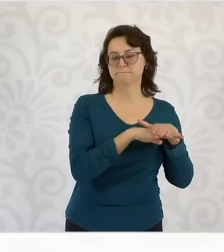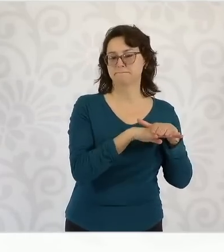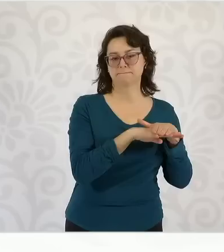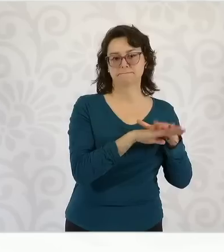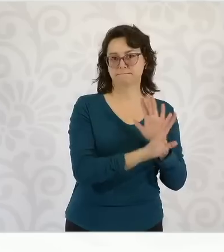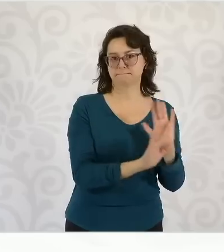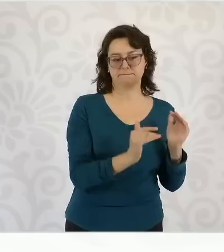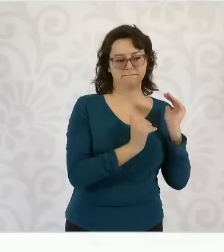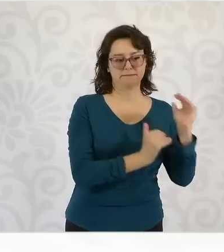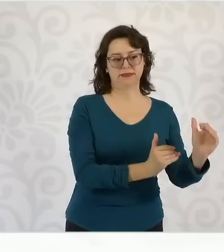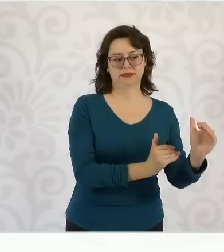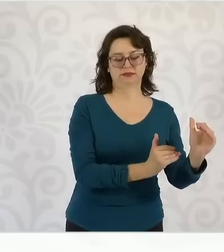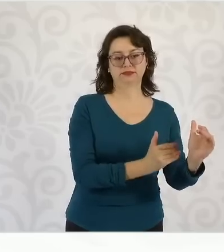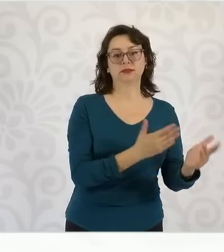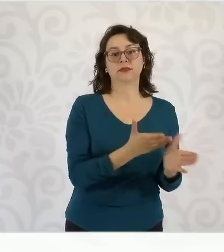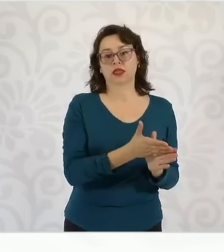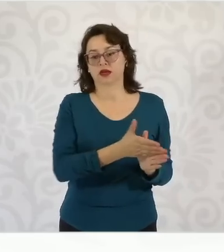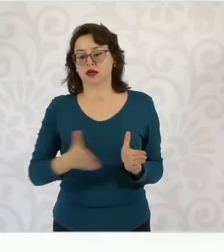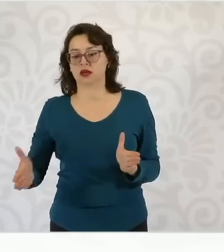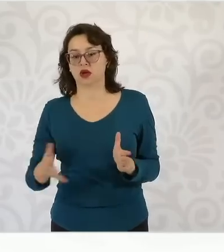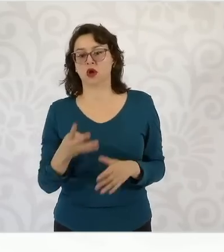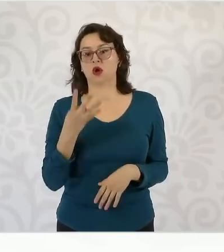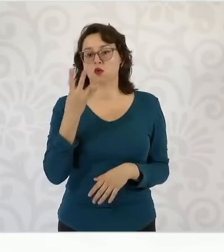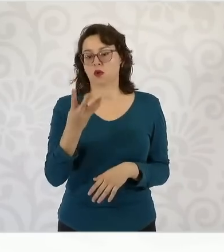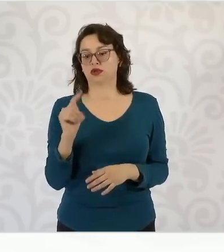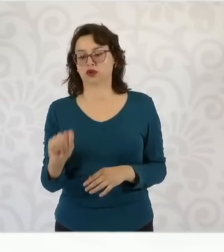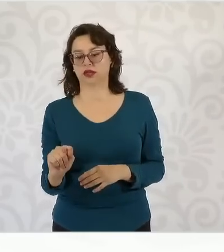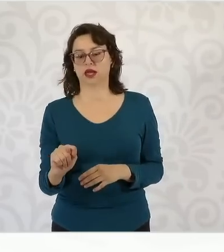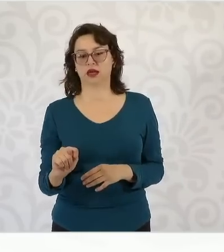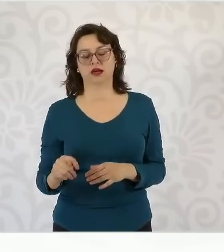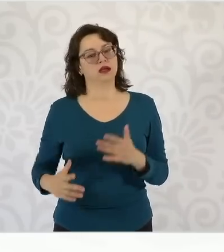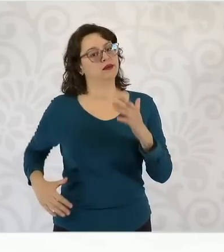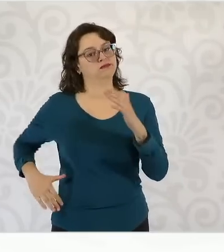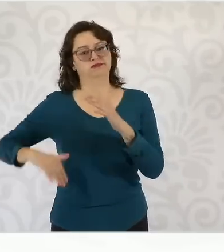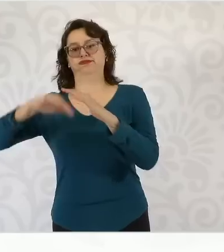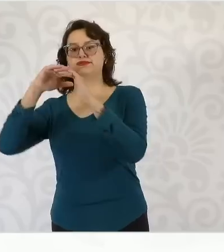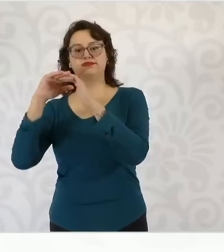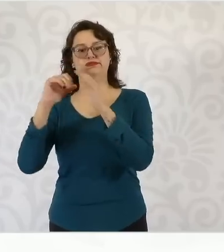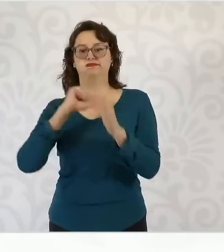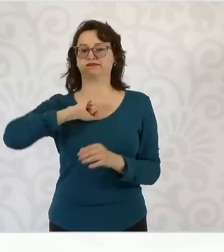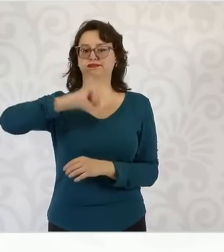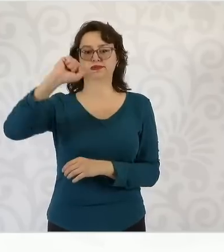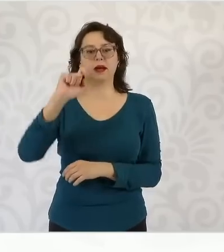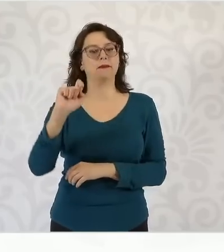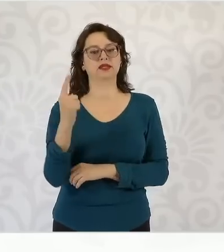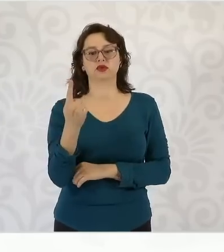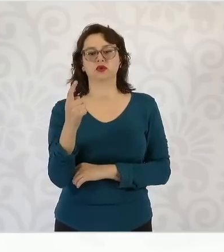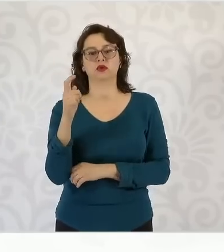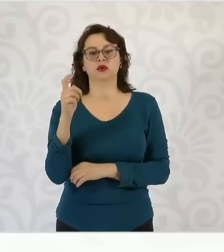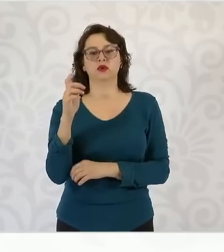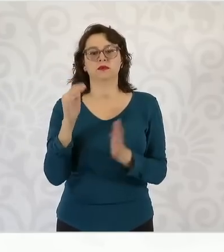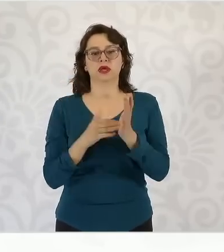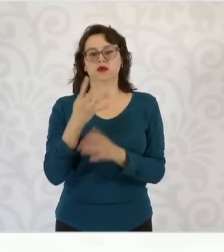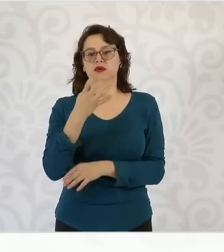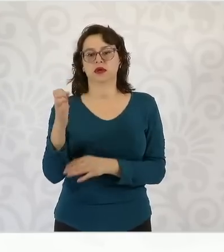En la cuarta transformación llegamos este año al máximo histórico que son 21.400 millones de dólares